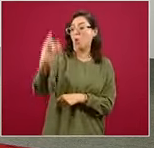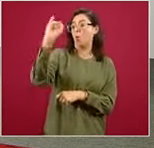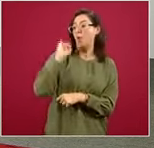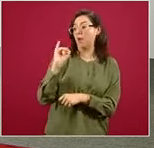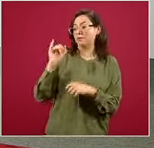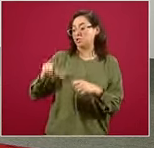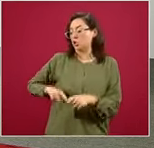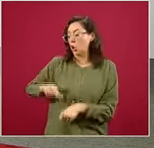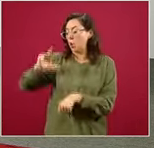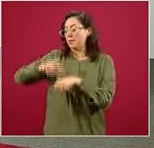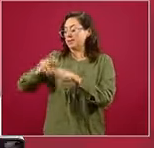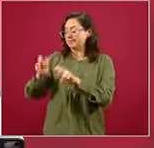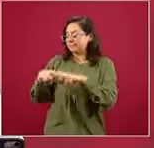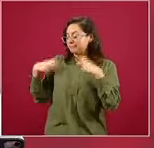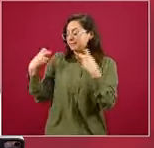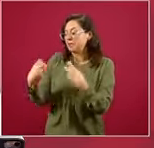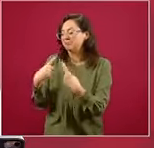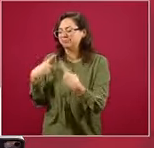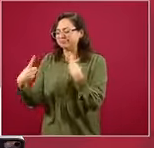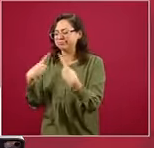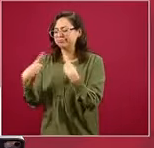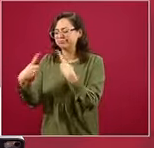preguntó Araceli Aranday de Canal 11,